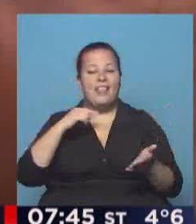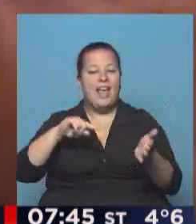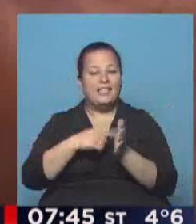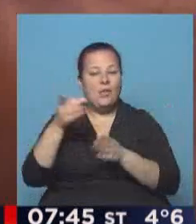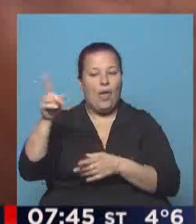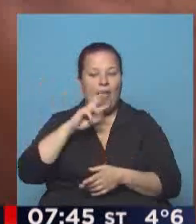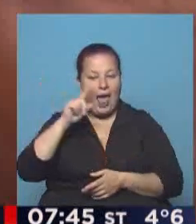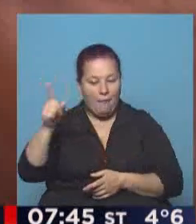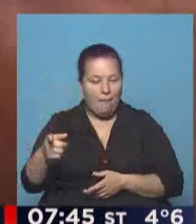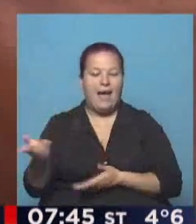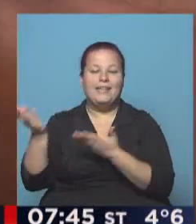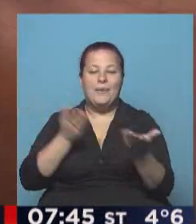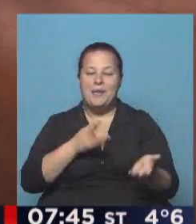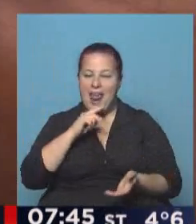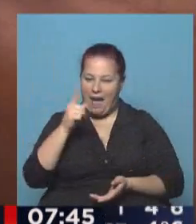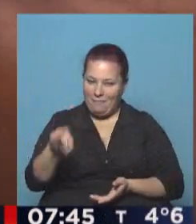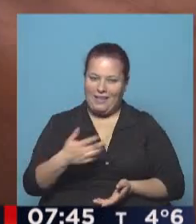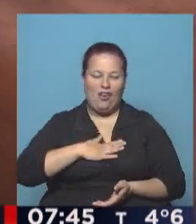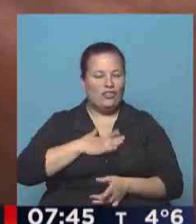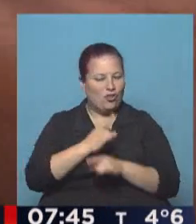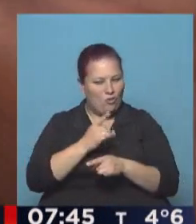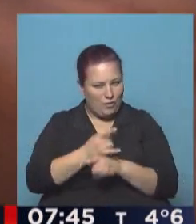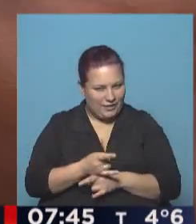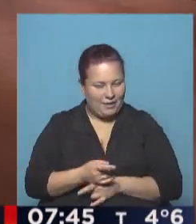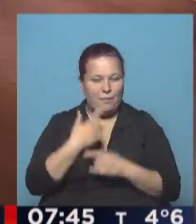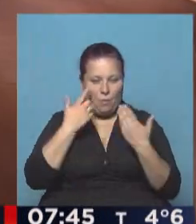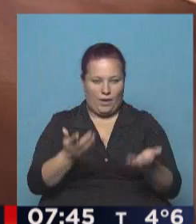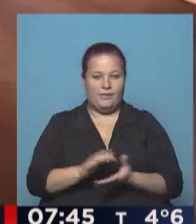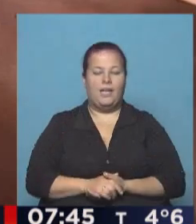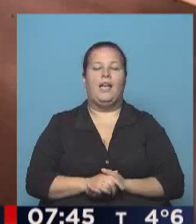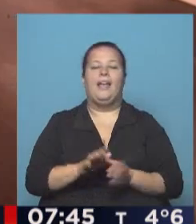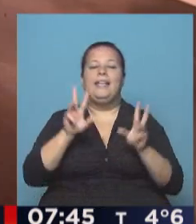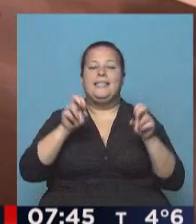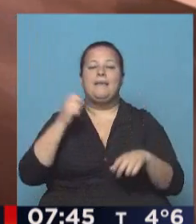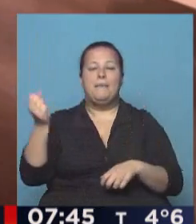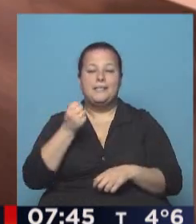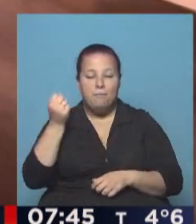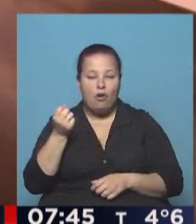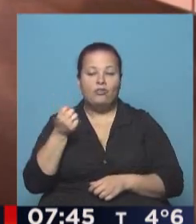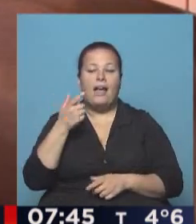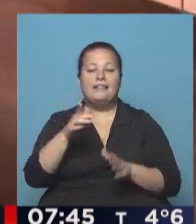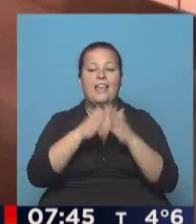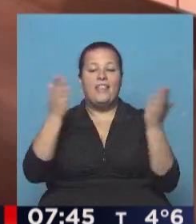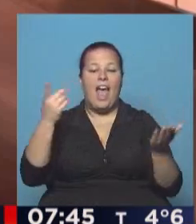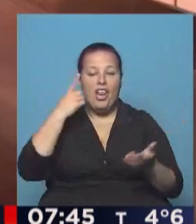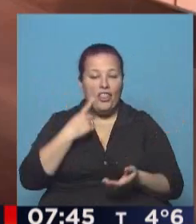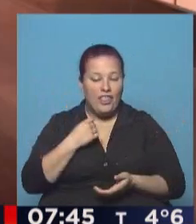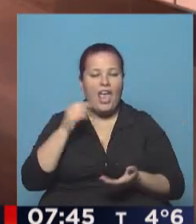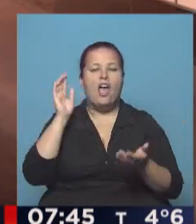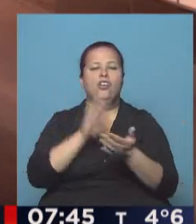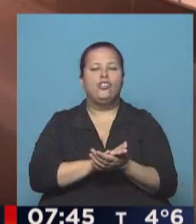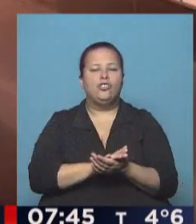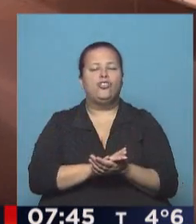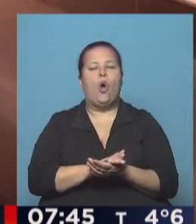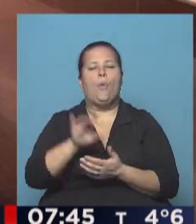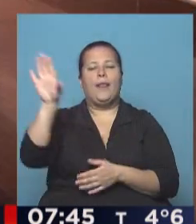de las Diagonales. Bienvenida a la ciudad de La Plata, el placer de siempre. Aquí está, ¿eh? Uno de los temas centrales que propone el diario El Día tiene que ver